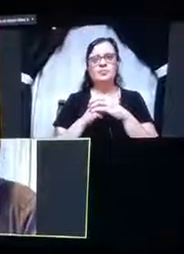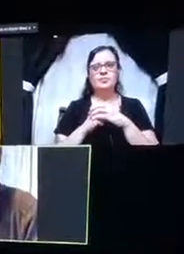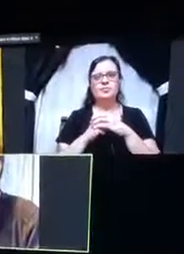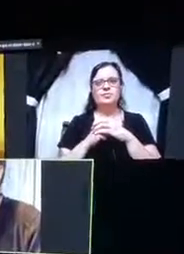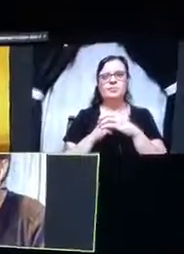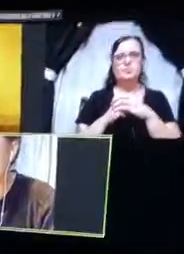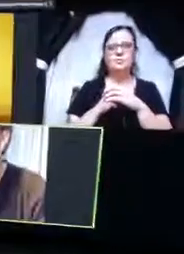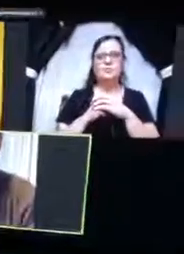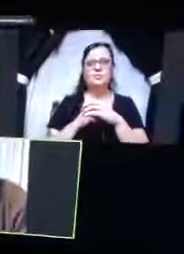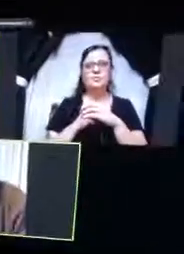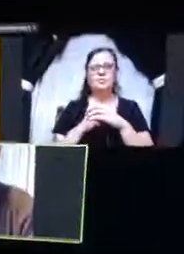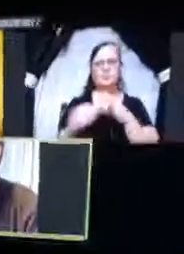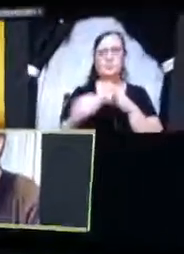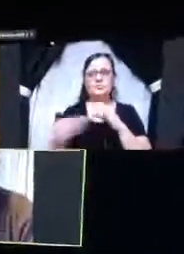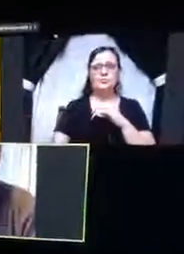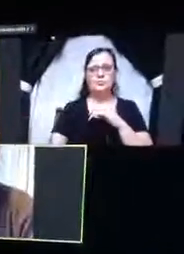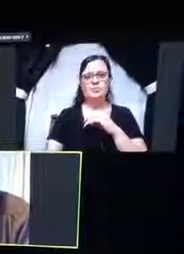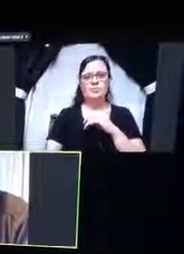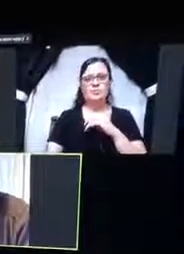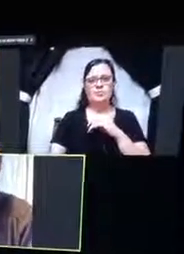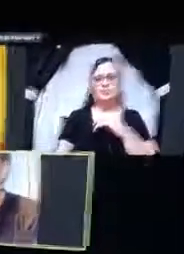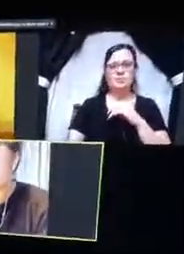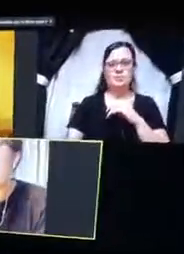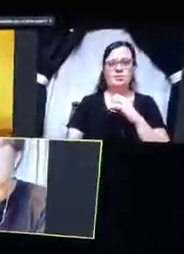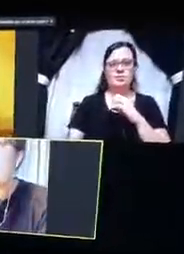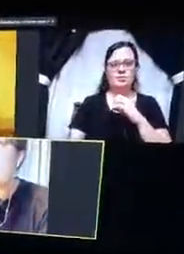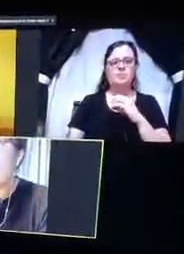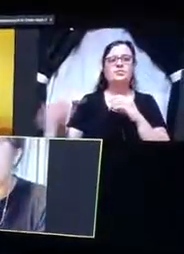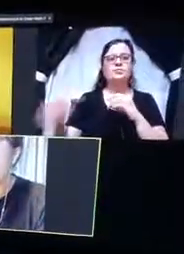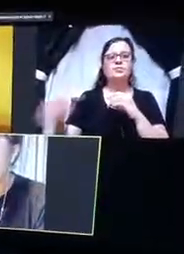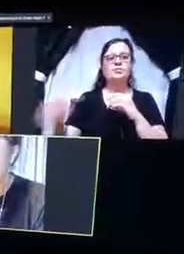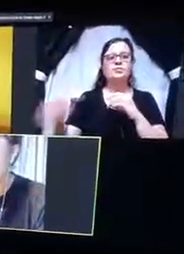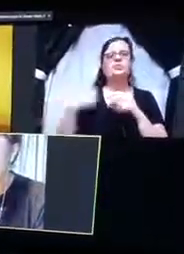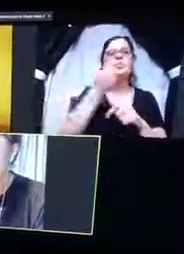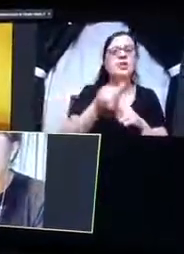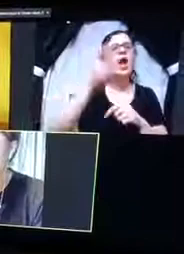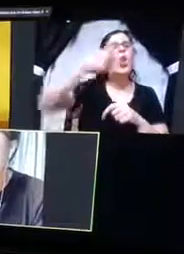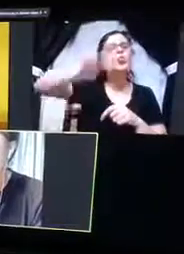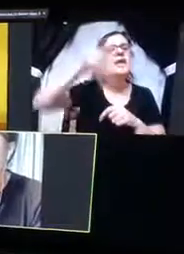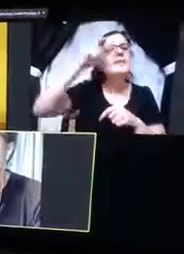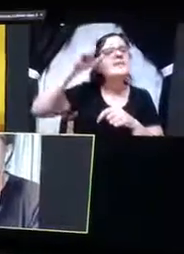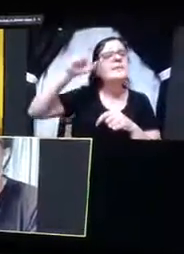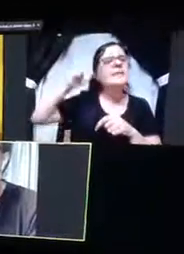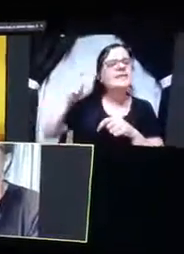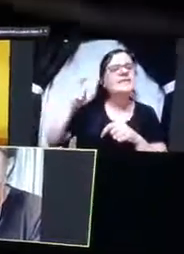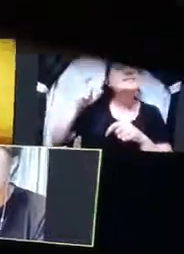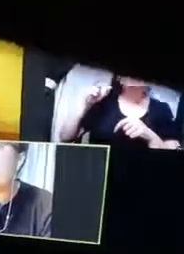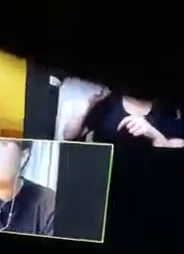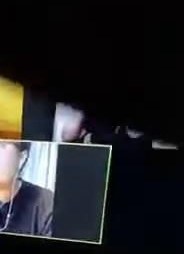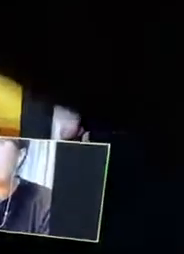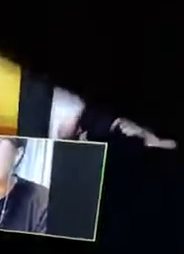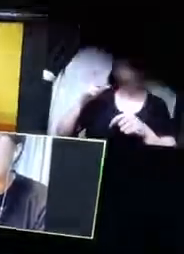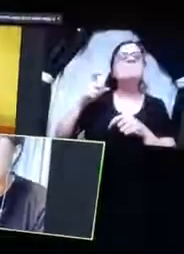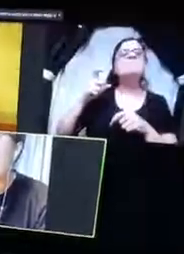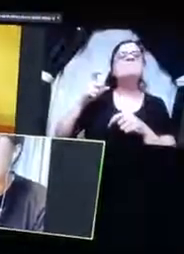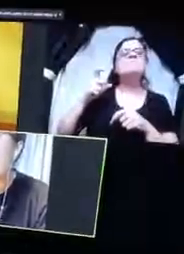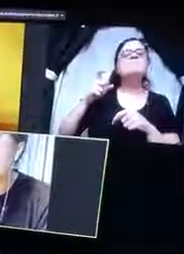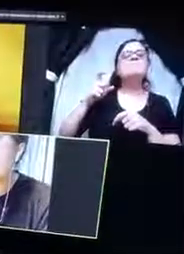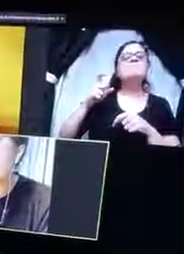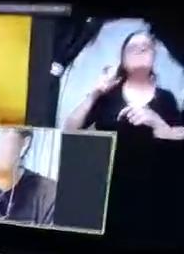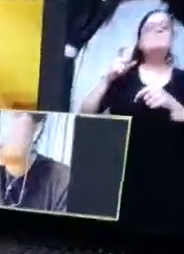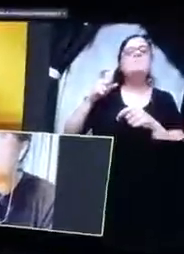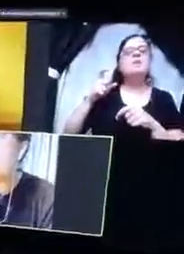saber si en su experiencia ha tenido casos como el de ella y cuánto tiempo ha durado la terapia. Esta chiquita ha